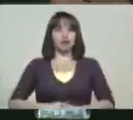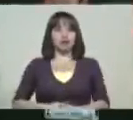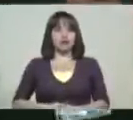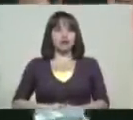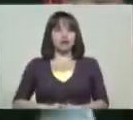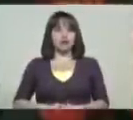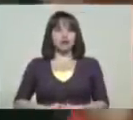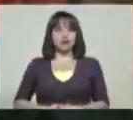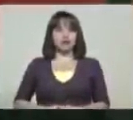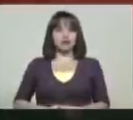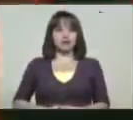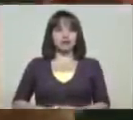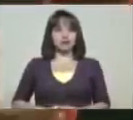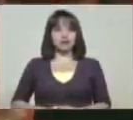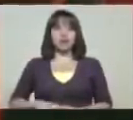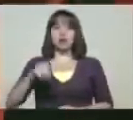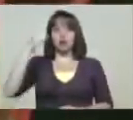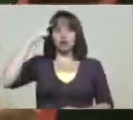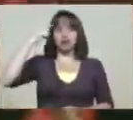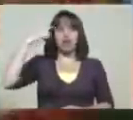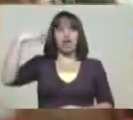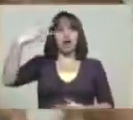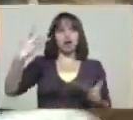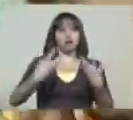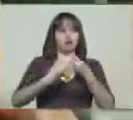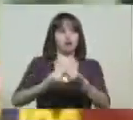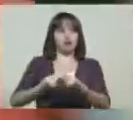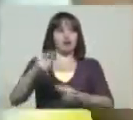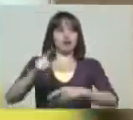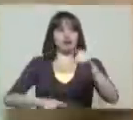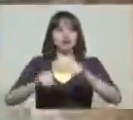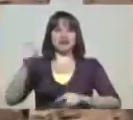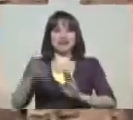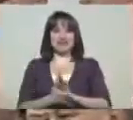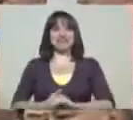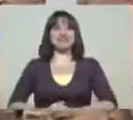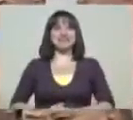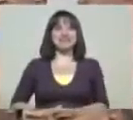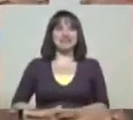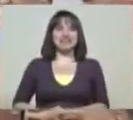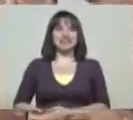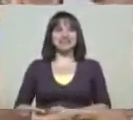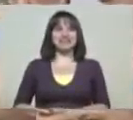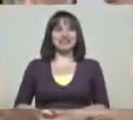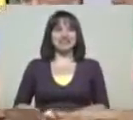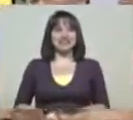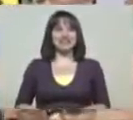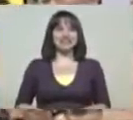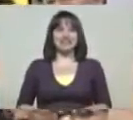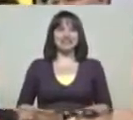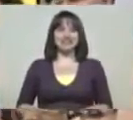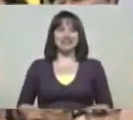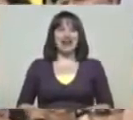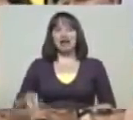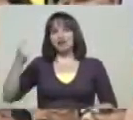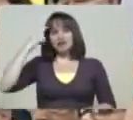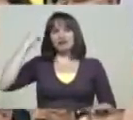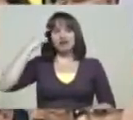Sé que ustedes nunca me han dejado solo, ni jamás me han dejarán solo. Yo sé que yo soy uno de